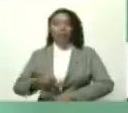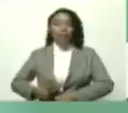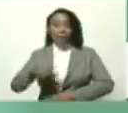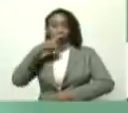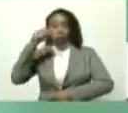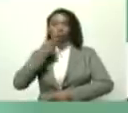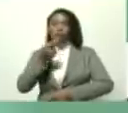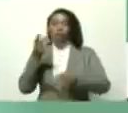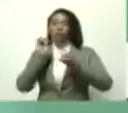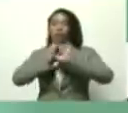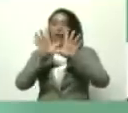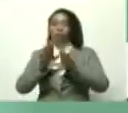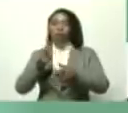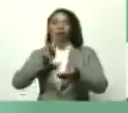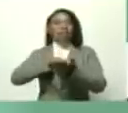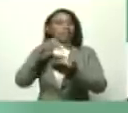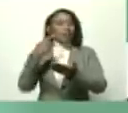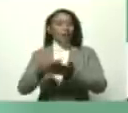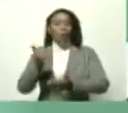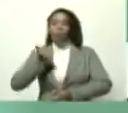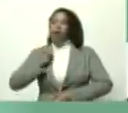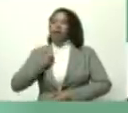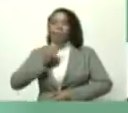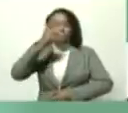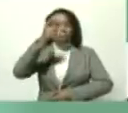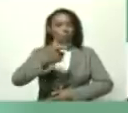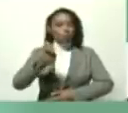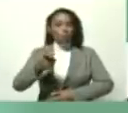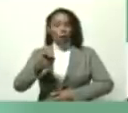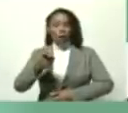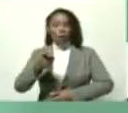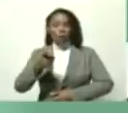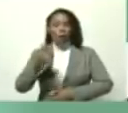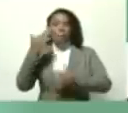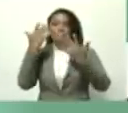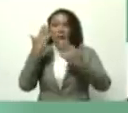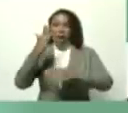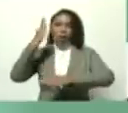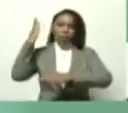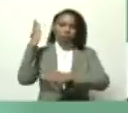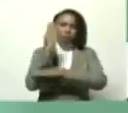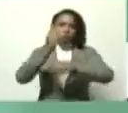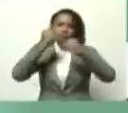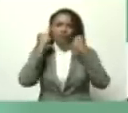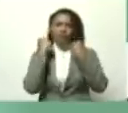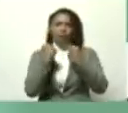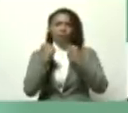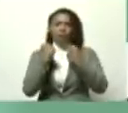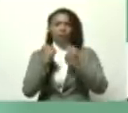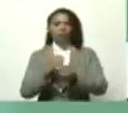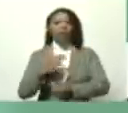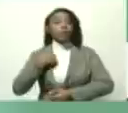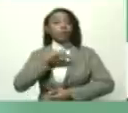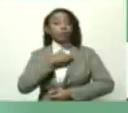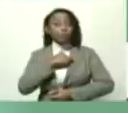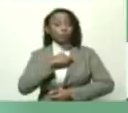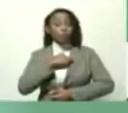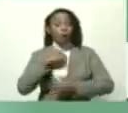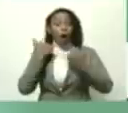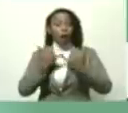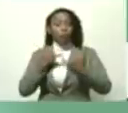muy clara. Caiga que quien caiga, mano de hierro. Nosotros acabamos de